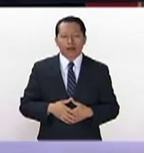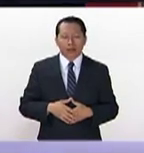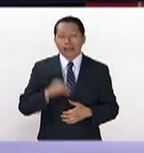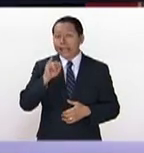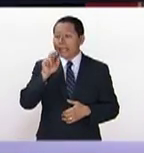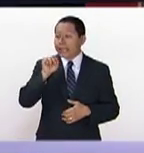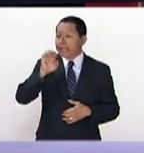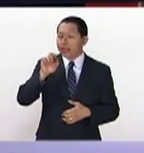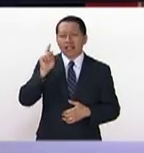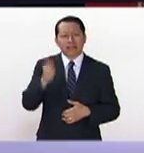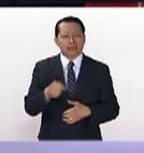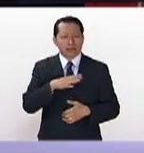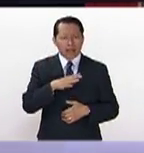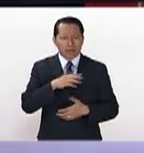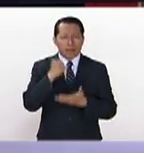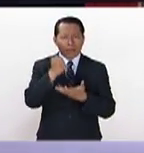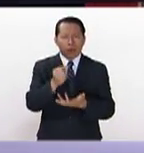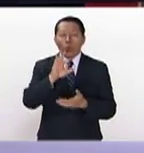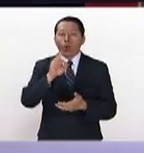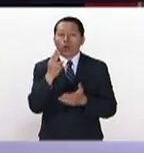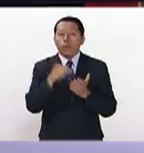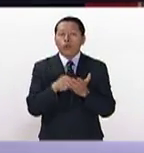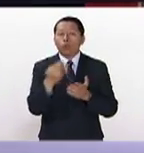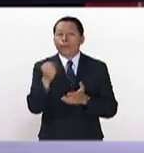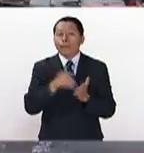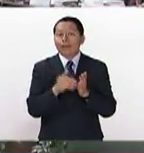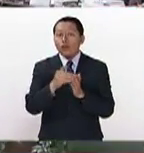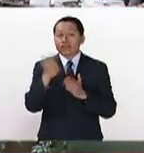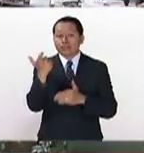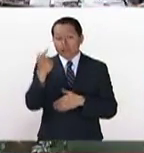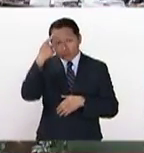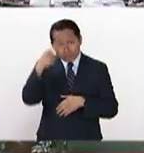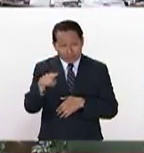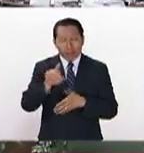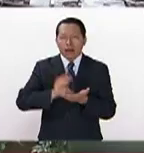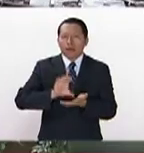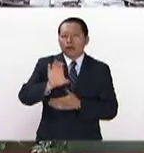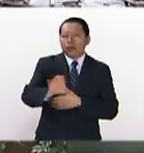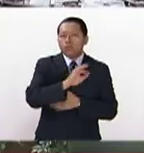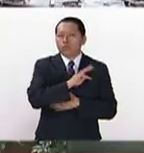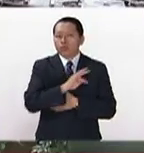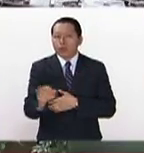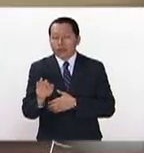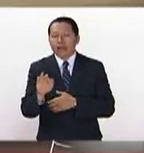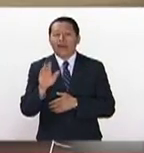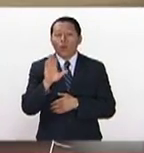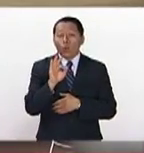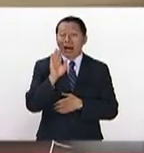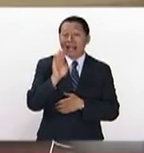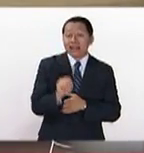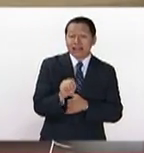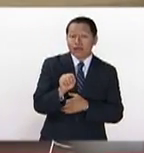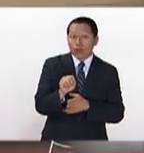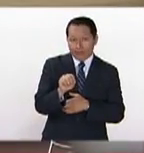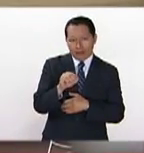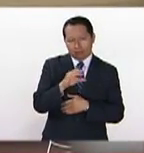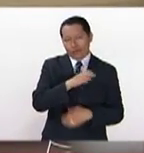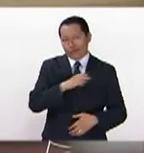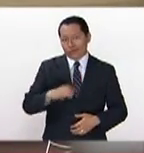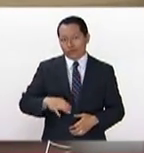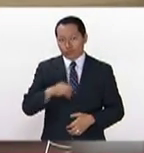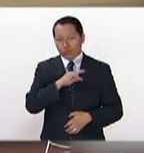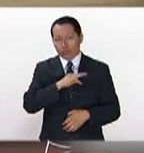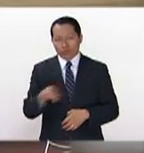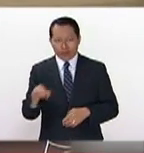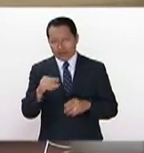El INE aprobó una bolsa de 42.9 millones de pesos de financiamiento público para los 47 aspirantes que pueden acceder a